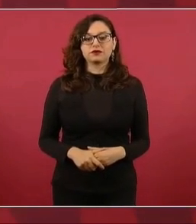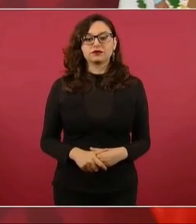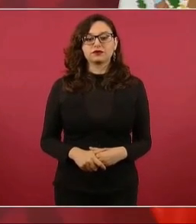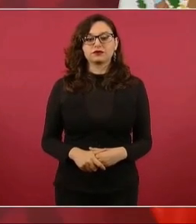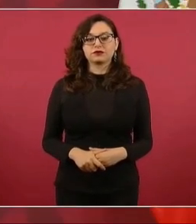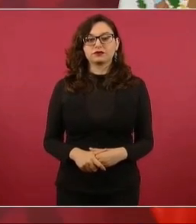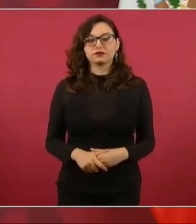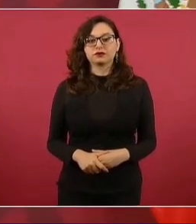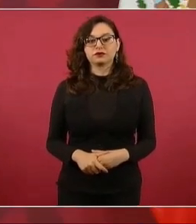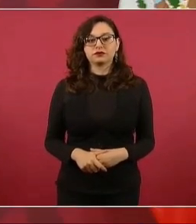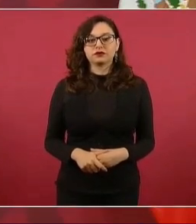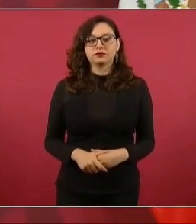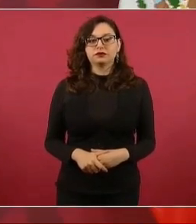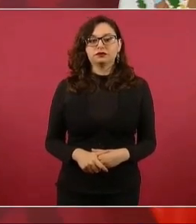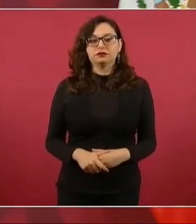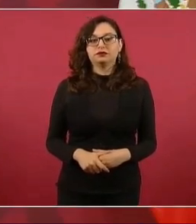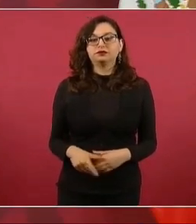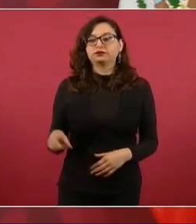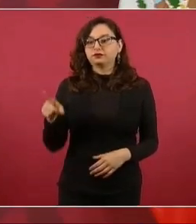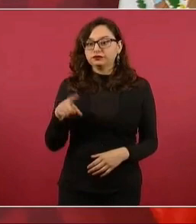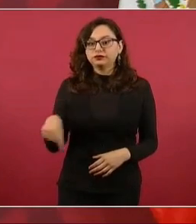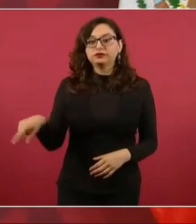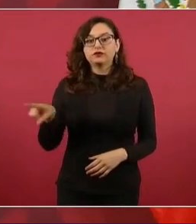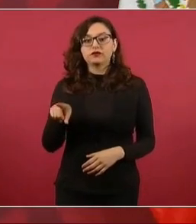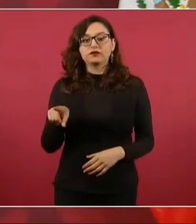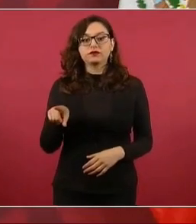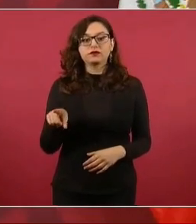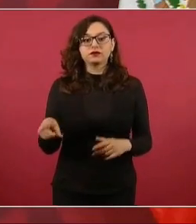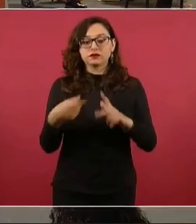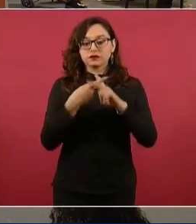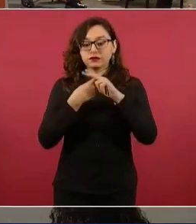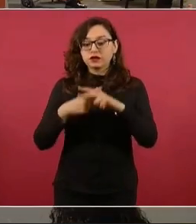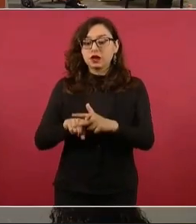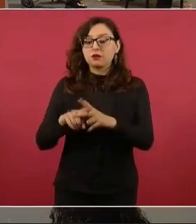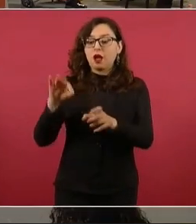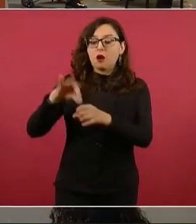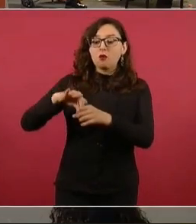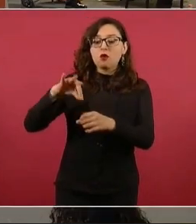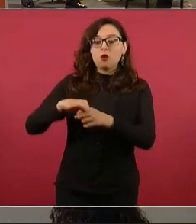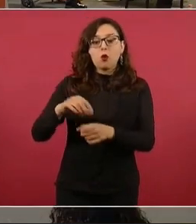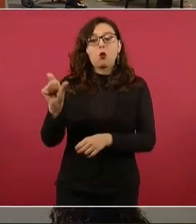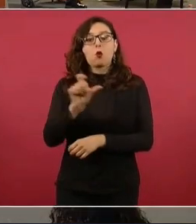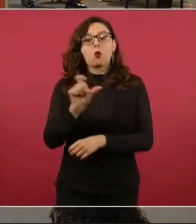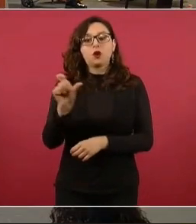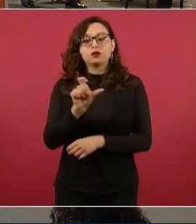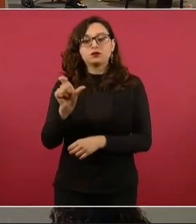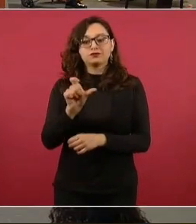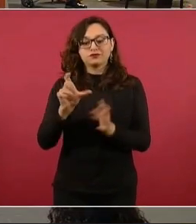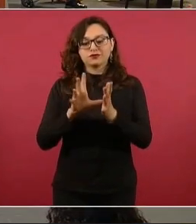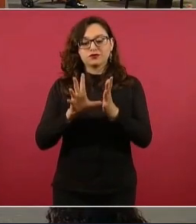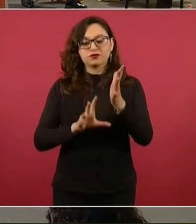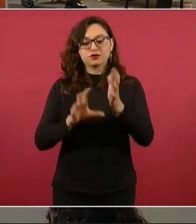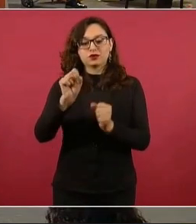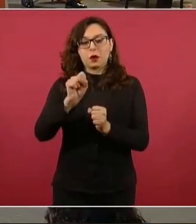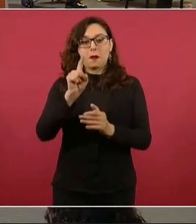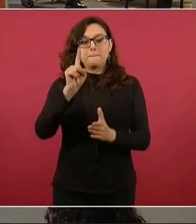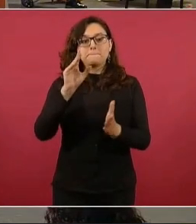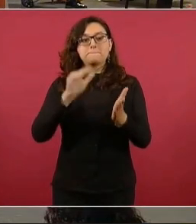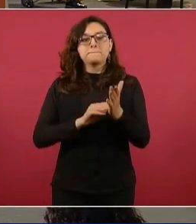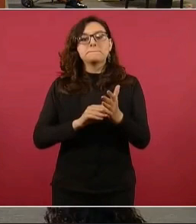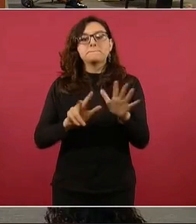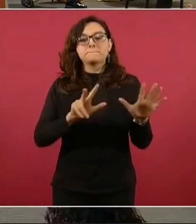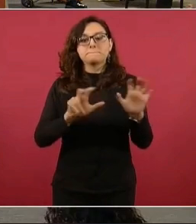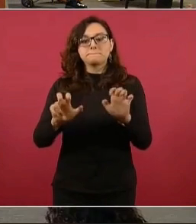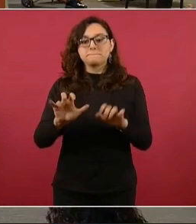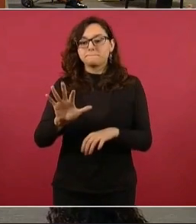Empiezan a ser considerados como ciudadanos libres a partir de la Constitución de 1857.